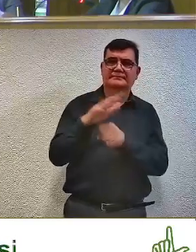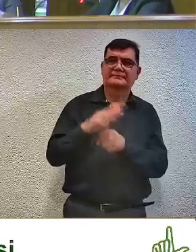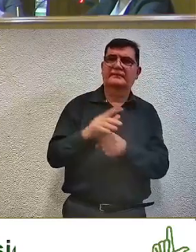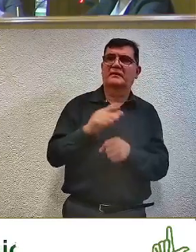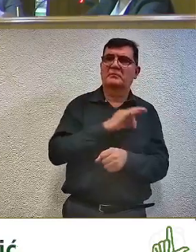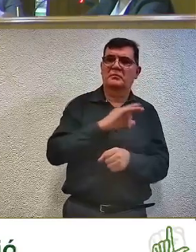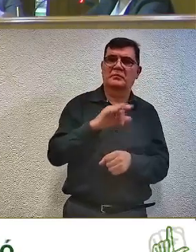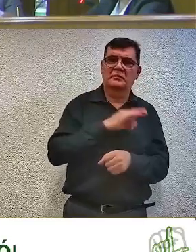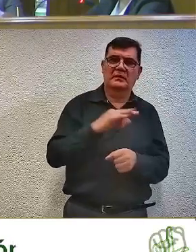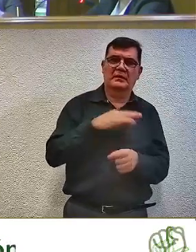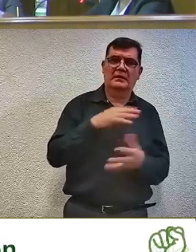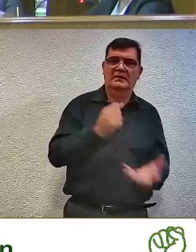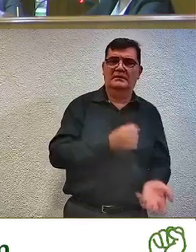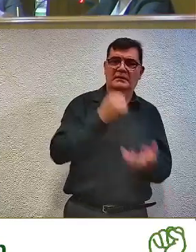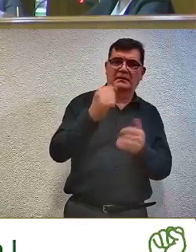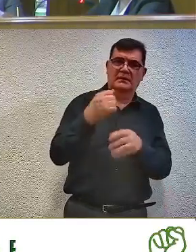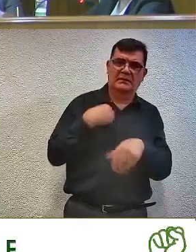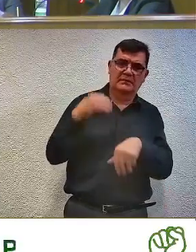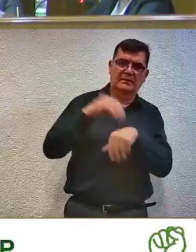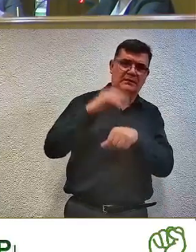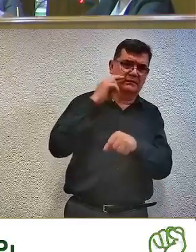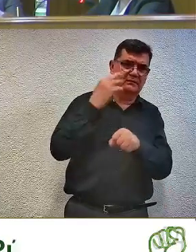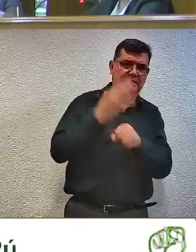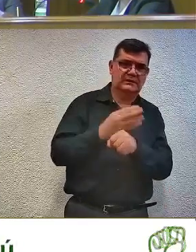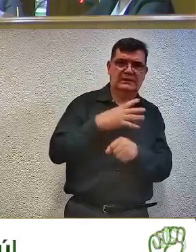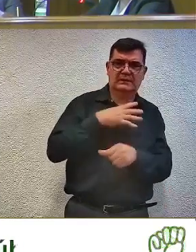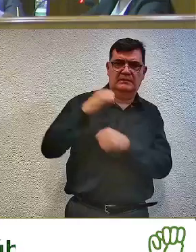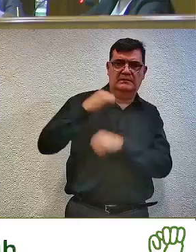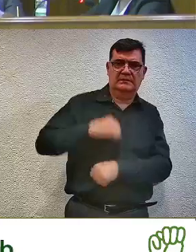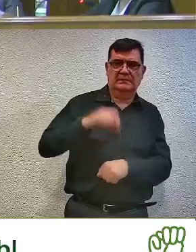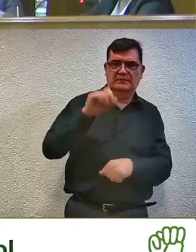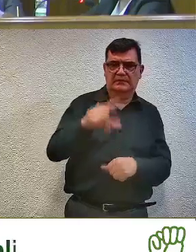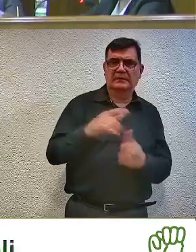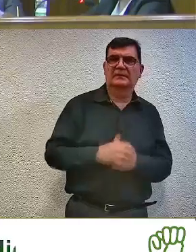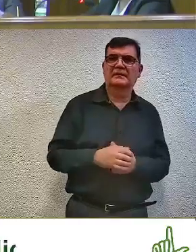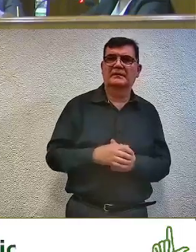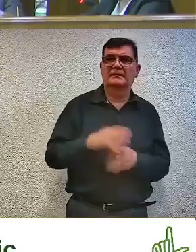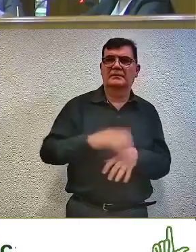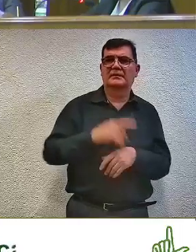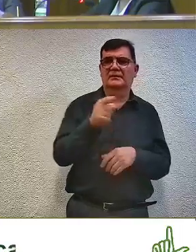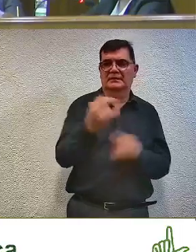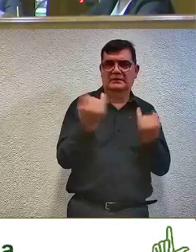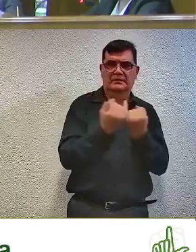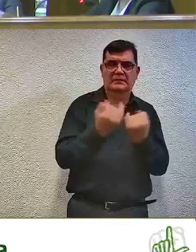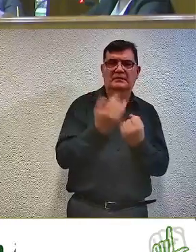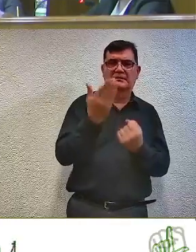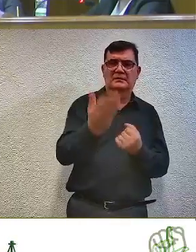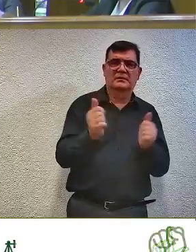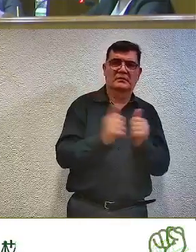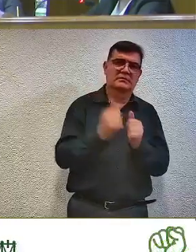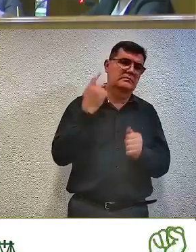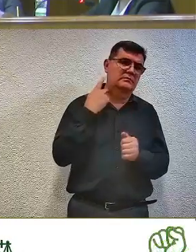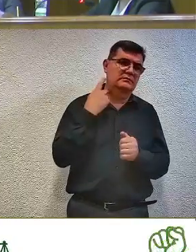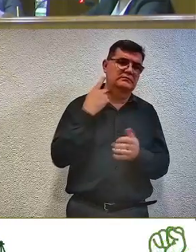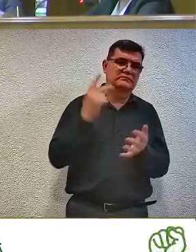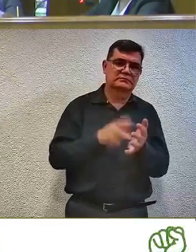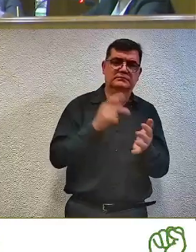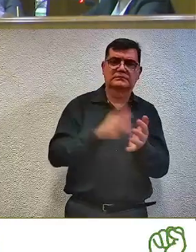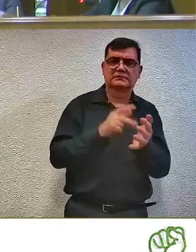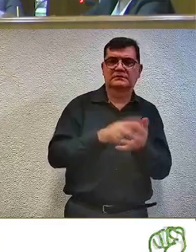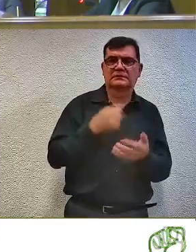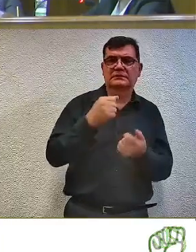factible trasladar o imputar la responsabilidad a autoridad diversa, como lo solicitan el partido político recurrente y la